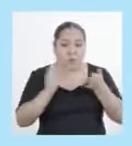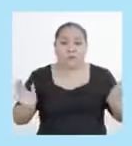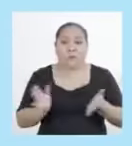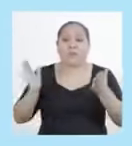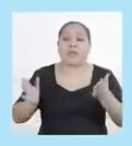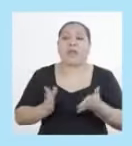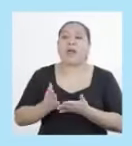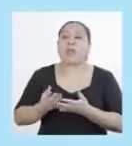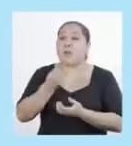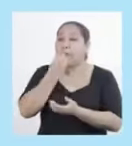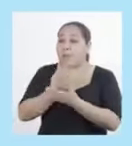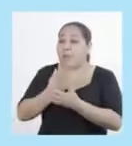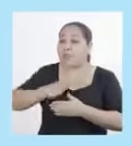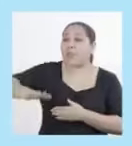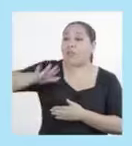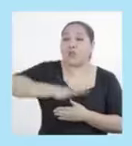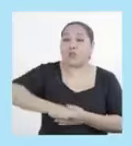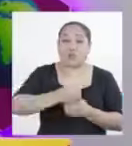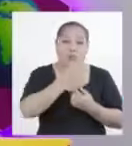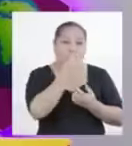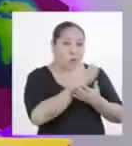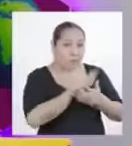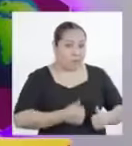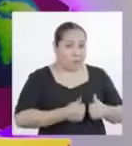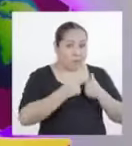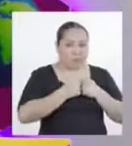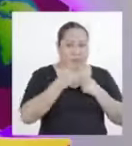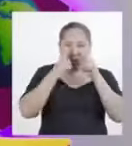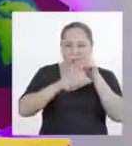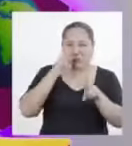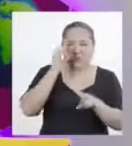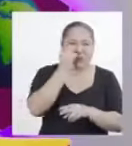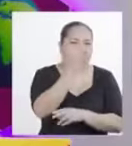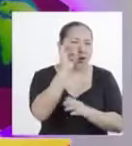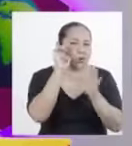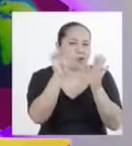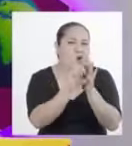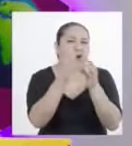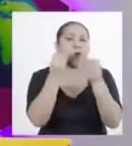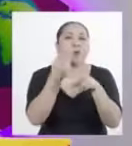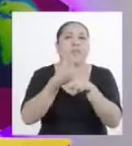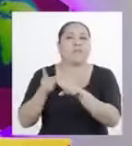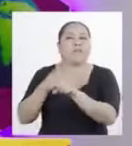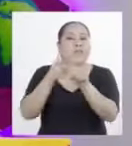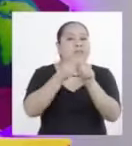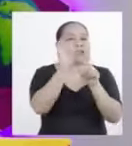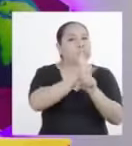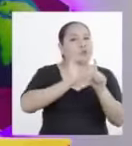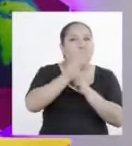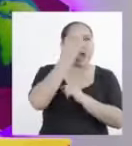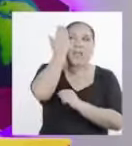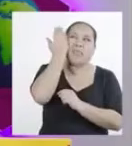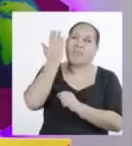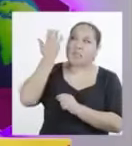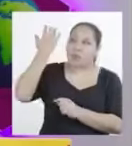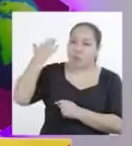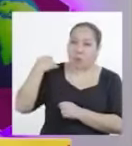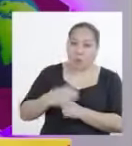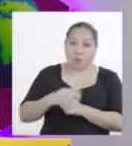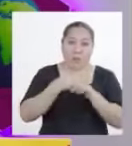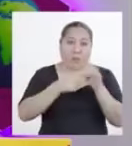fomentar el bien común y el buen vivir ¿Qué les parece si mejor miramos algunos ejemplos sobre cómo era la diversidad cultural en otras